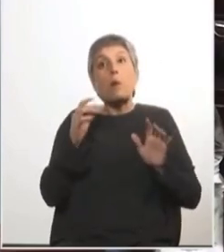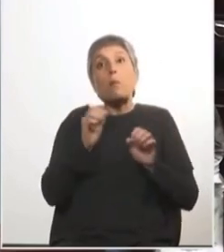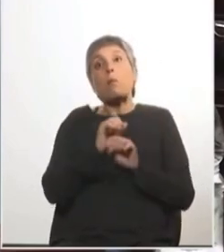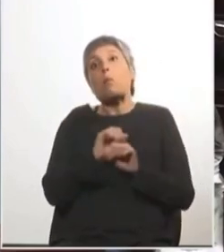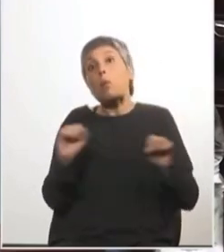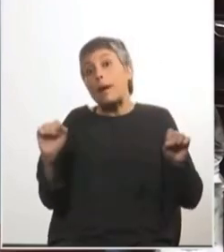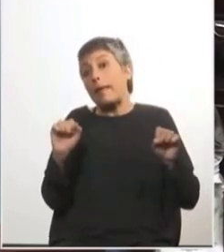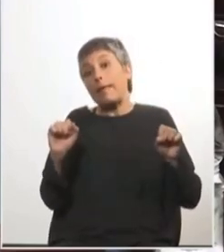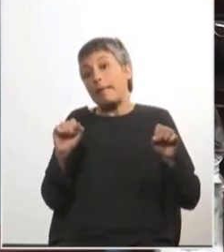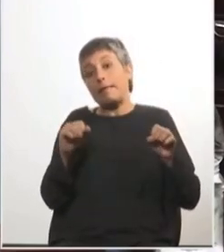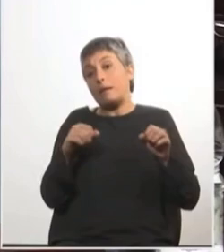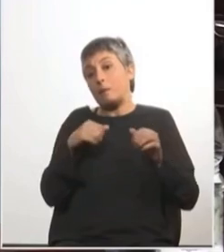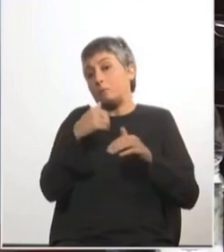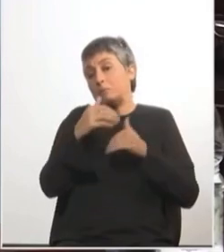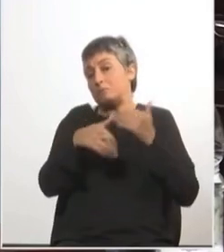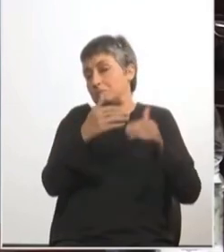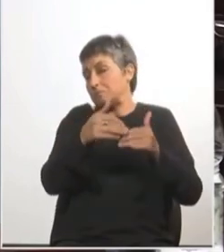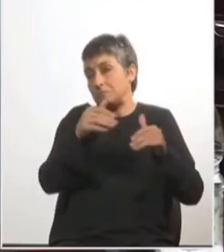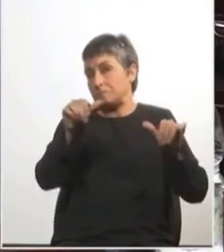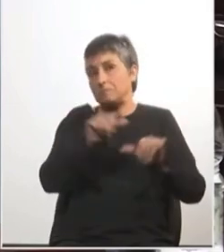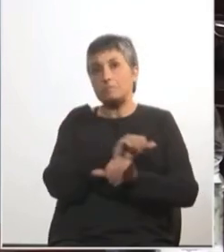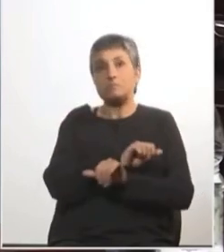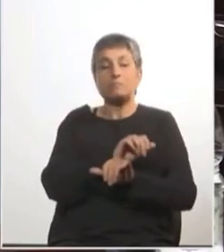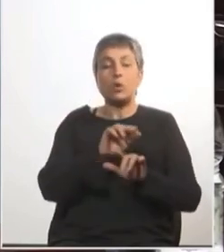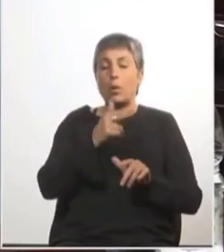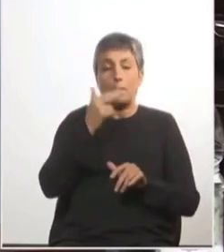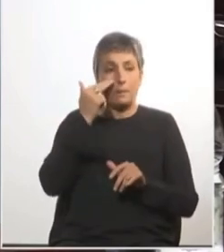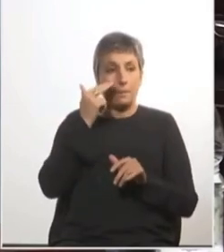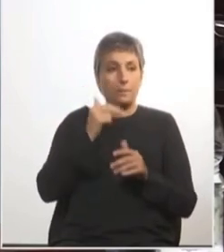aguarse sin mayor dificultad.